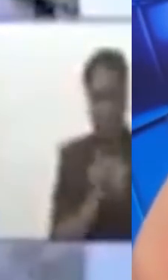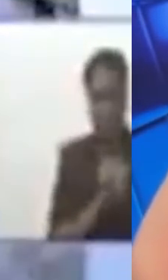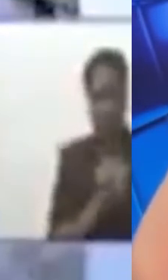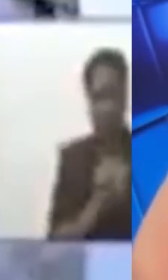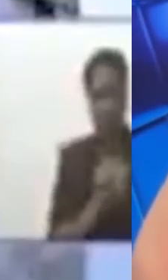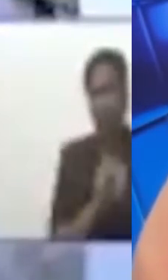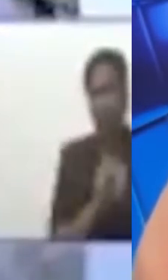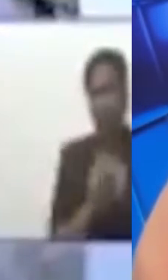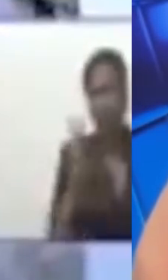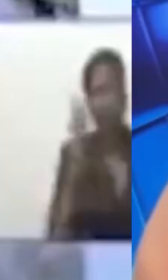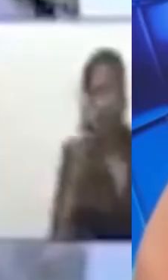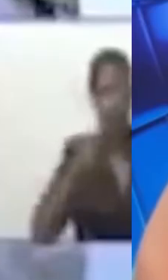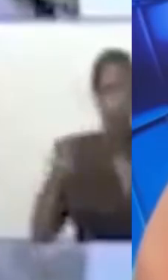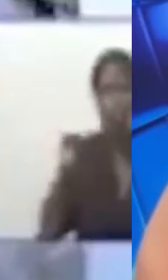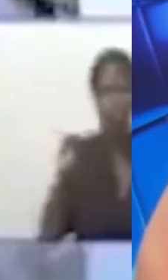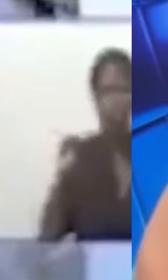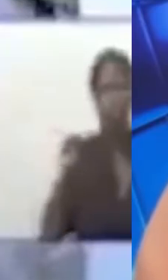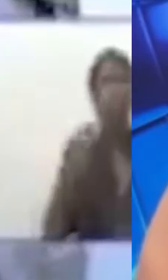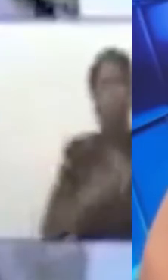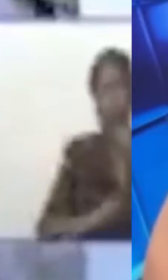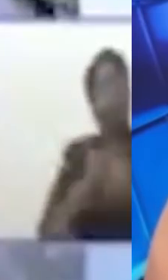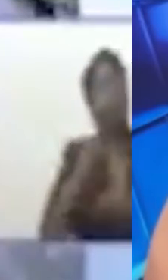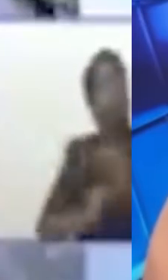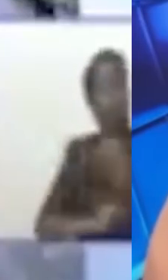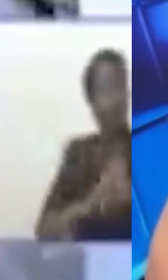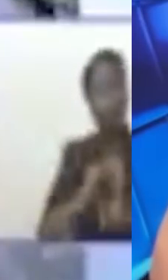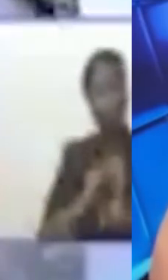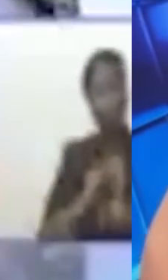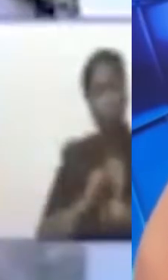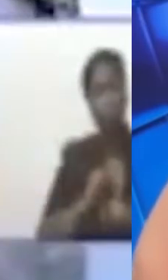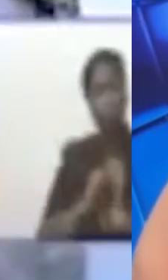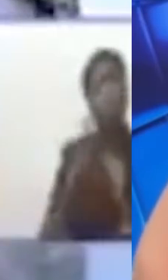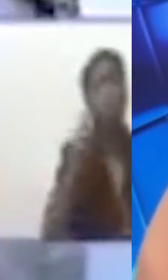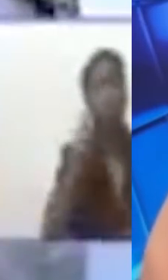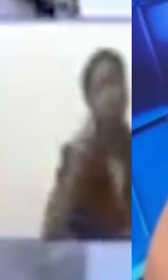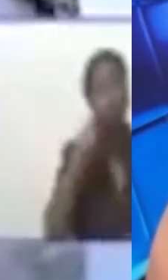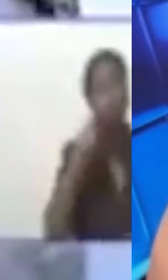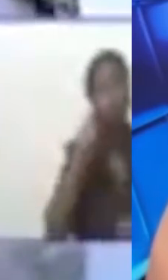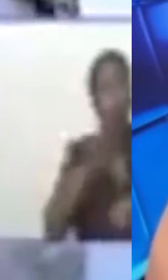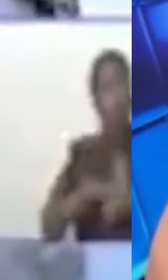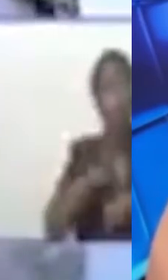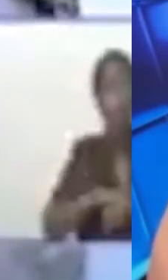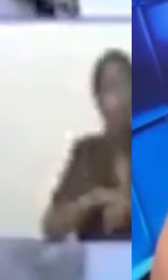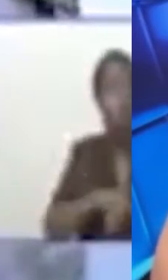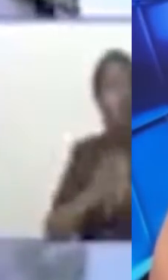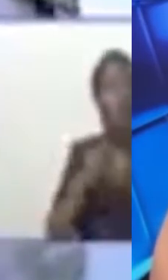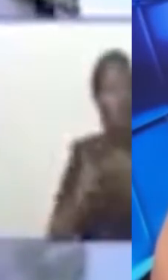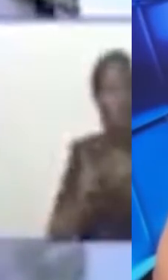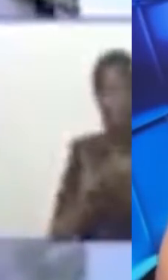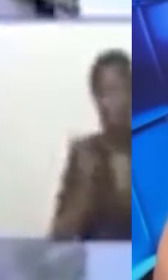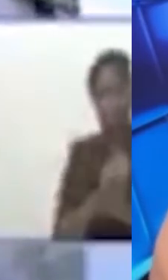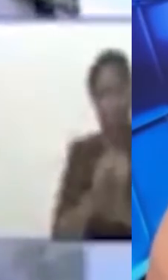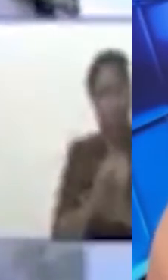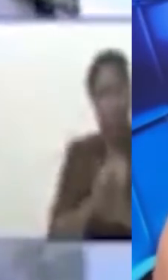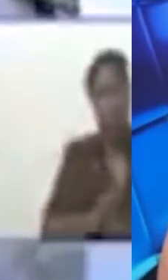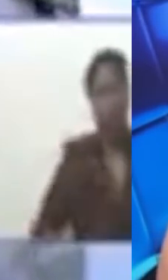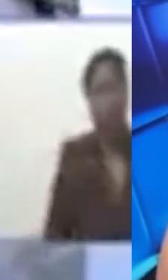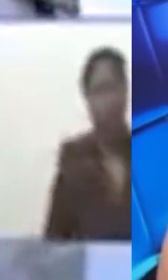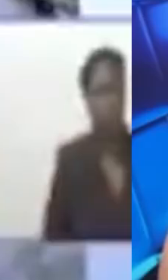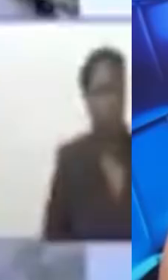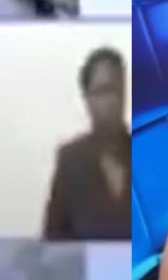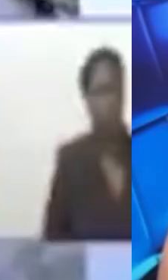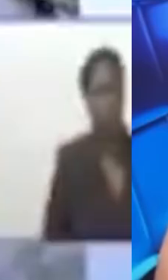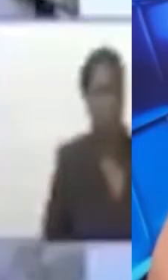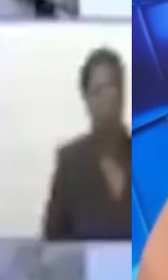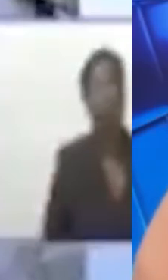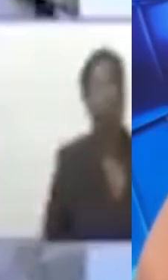están violando procesos que no depende, ya veo, que es de comunales como tal, sino de procesos sanitarios también. Porque